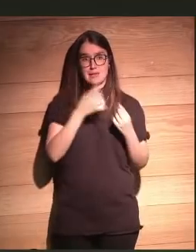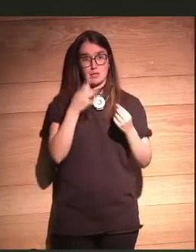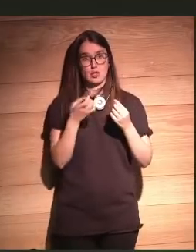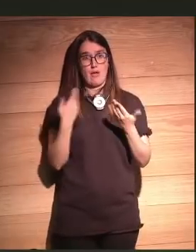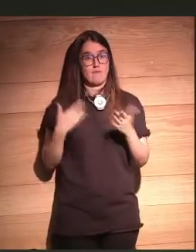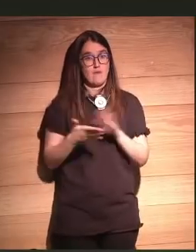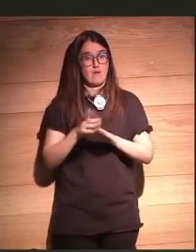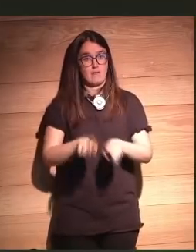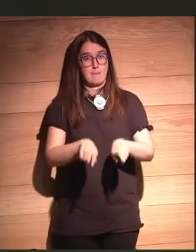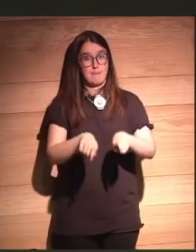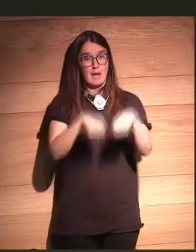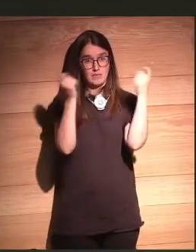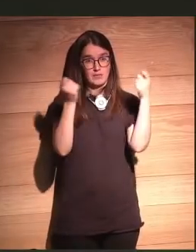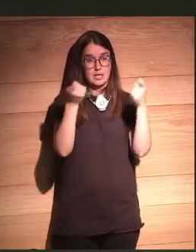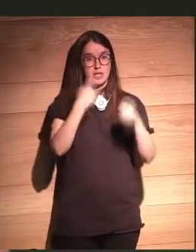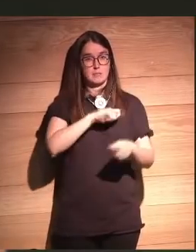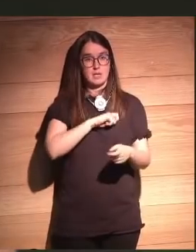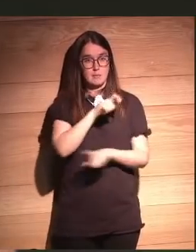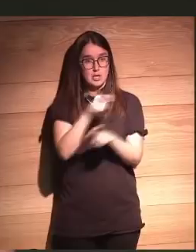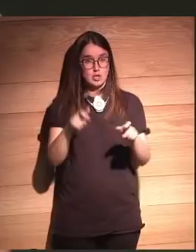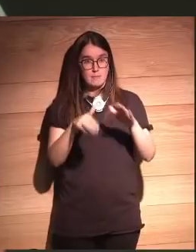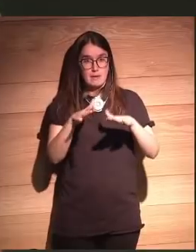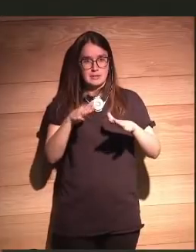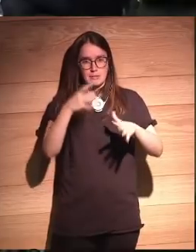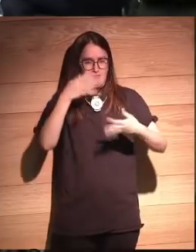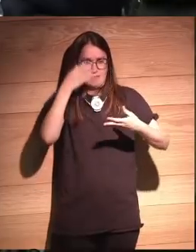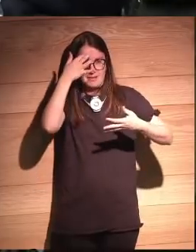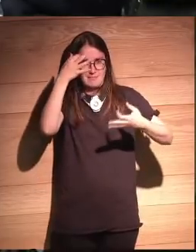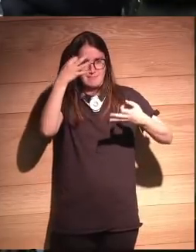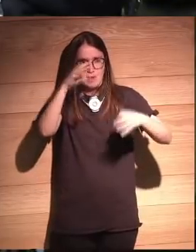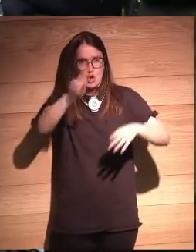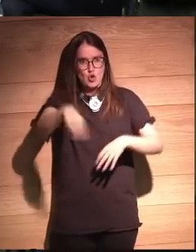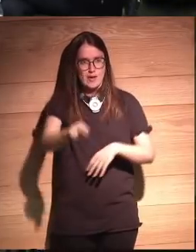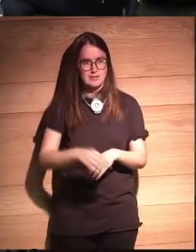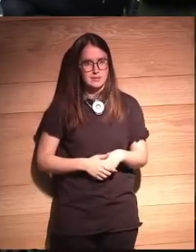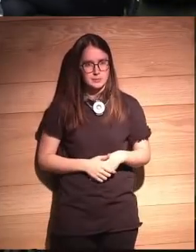a romper ya, y en este país ya pues hay cada vez más personas que no se lo creen, ¿no?